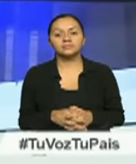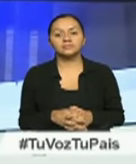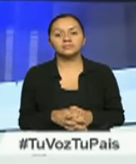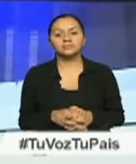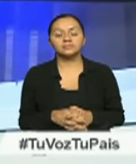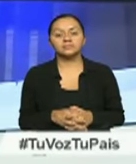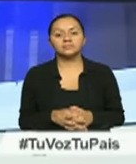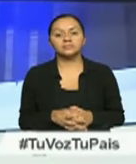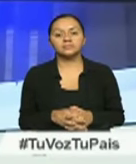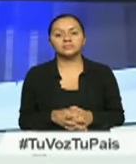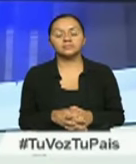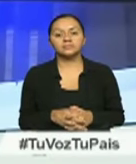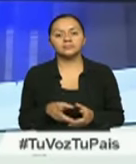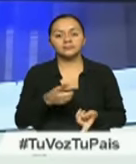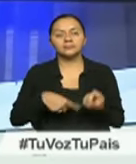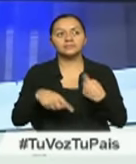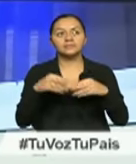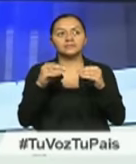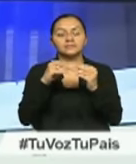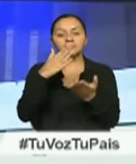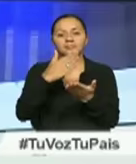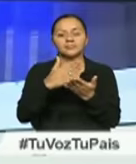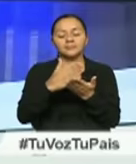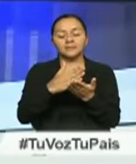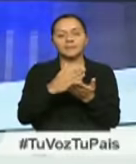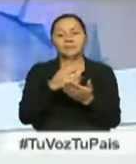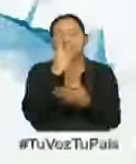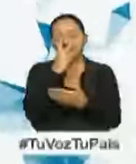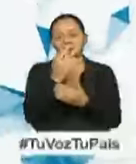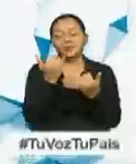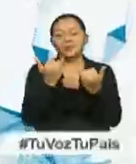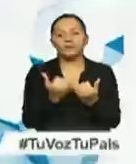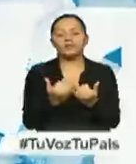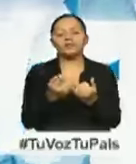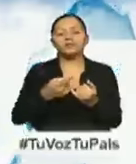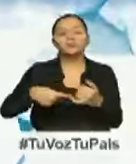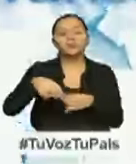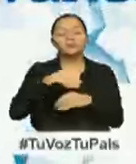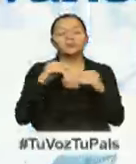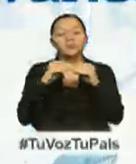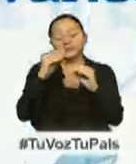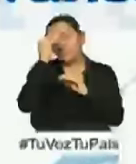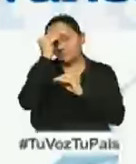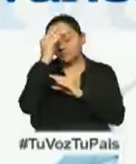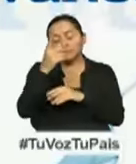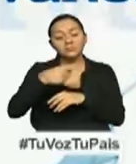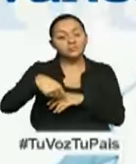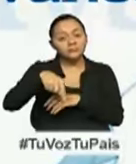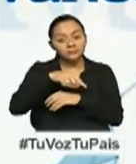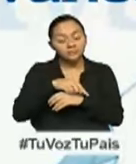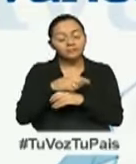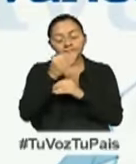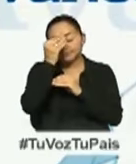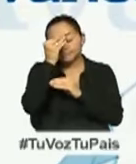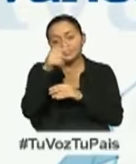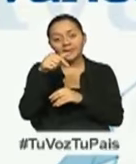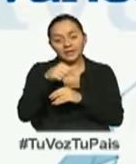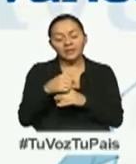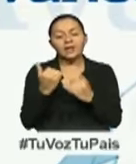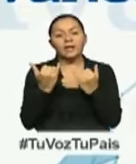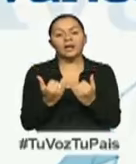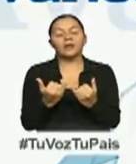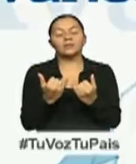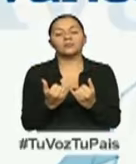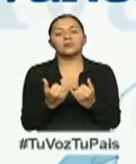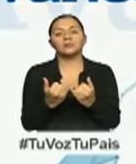pero cuando regresemos, hacemos una pausa, pero cuando regresemos nosotros tenemos más información para ustedes y le contamos que se